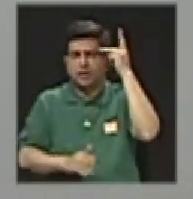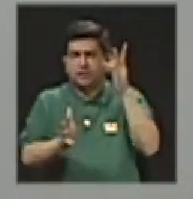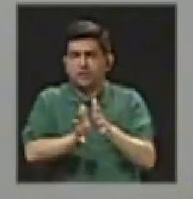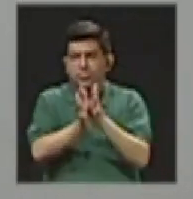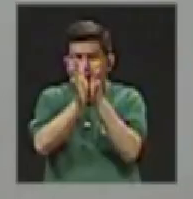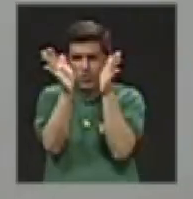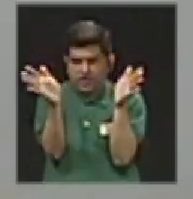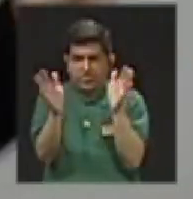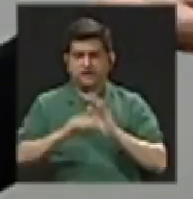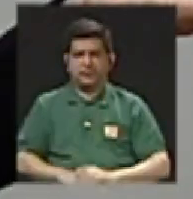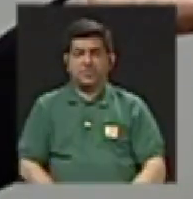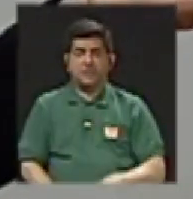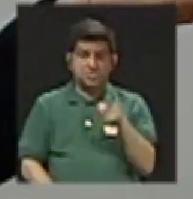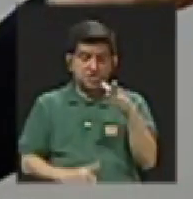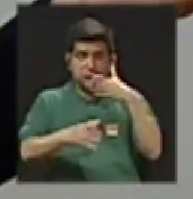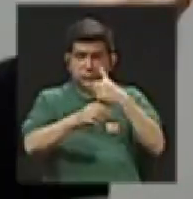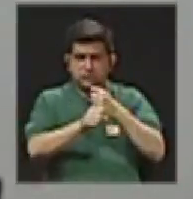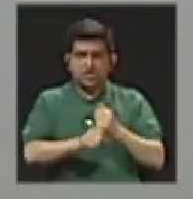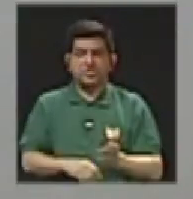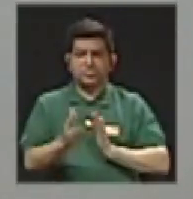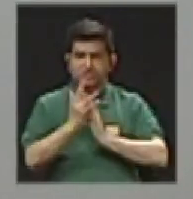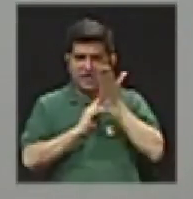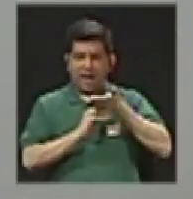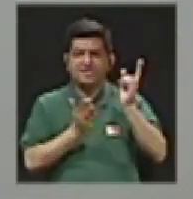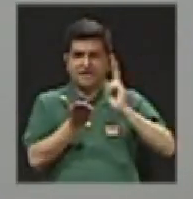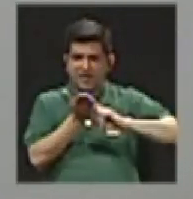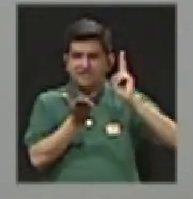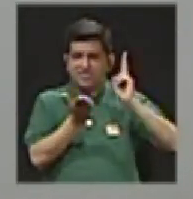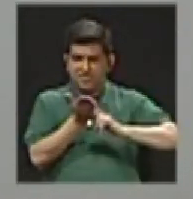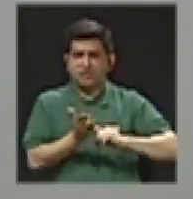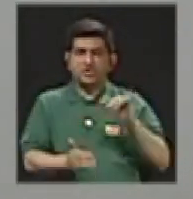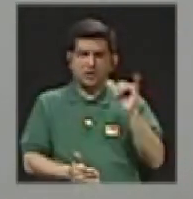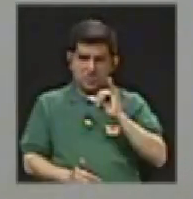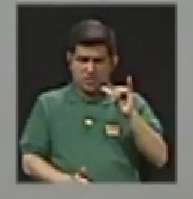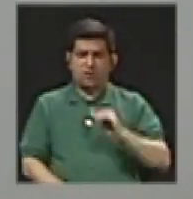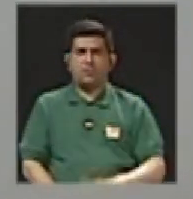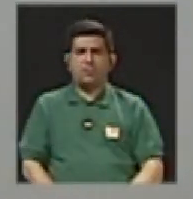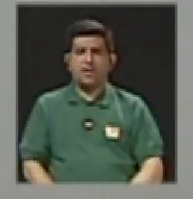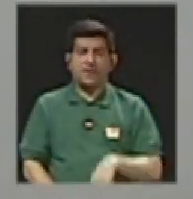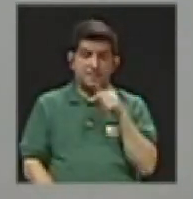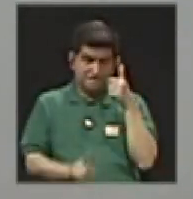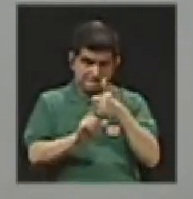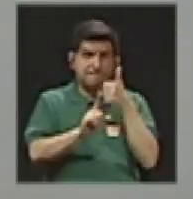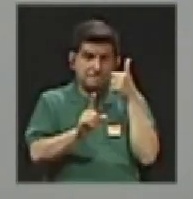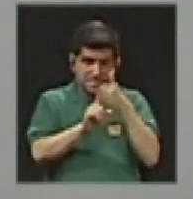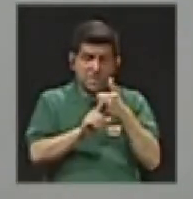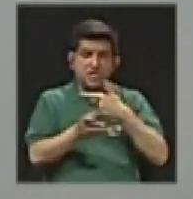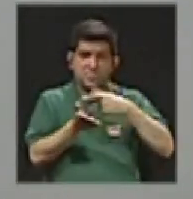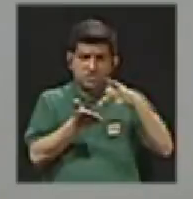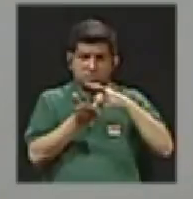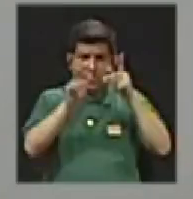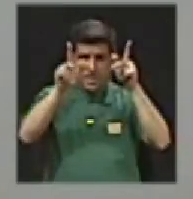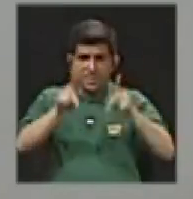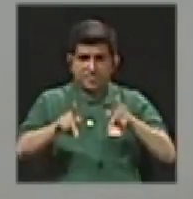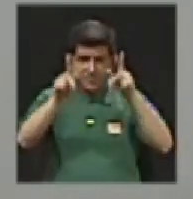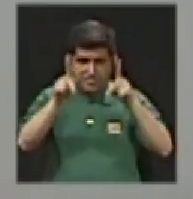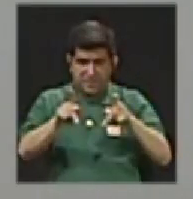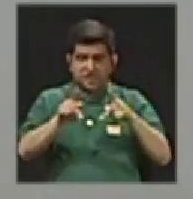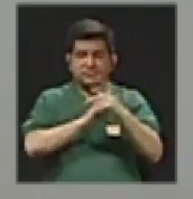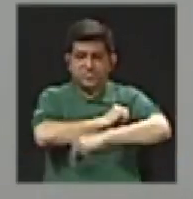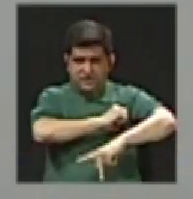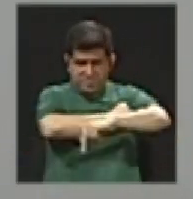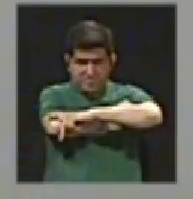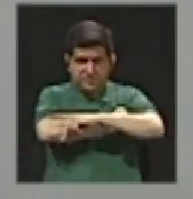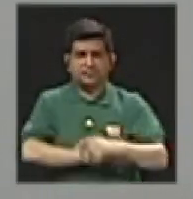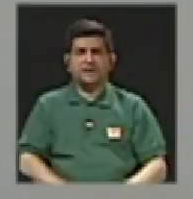públicas que se han hecho con los impuestos que también con esos mismos impuestos que tributan los habitantes de este país.